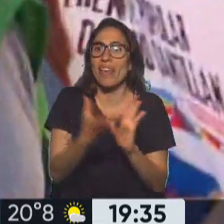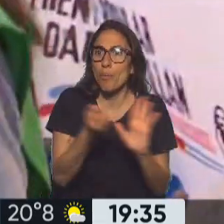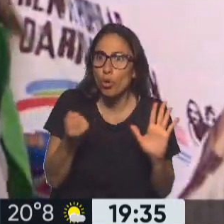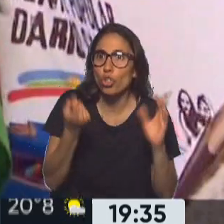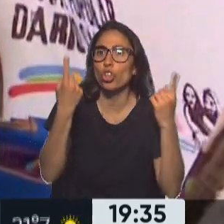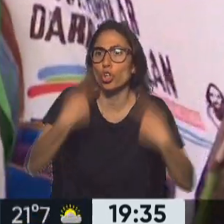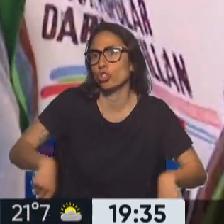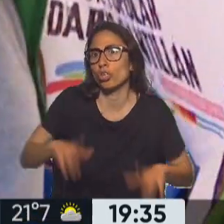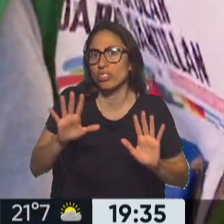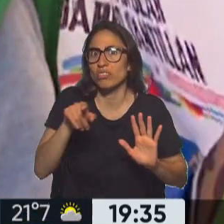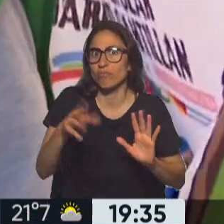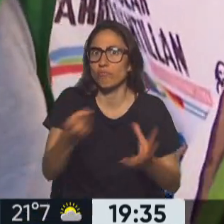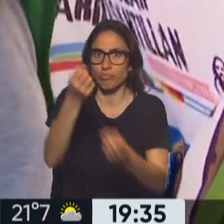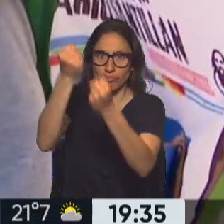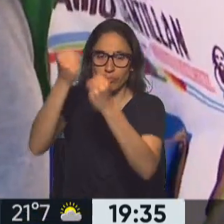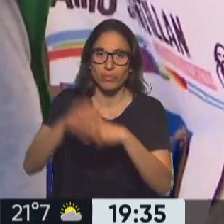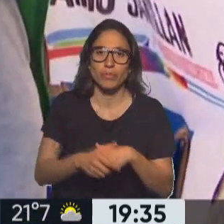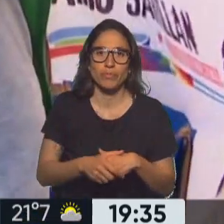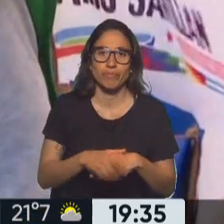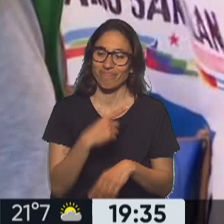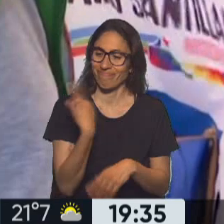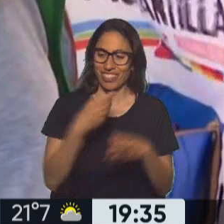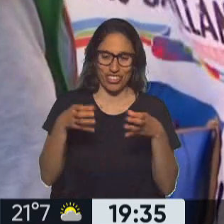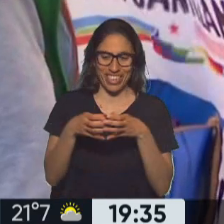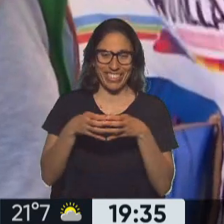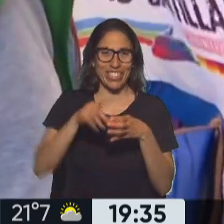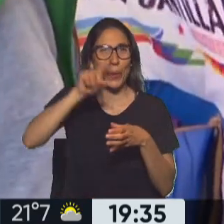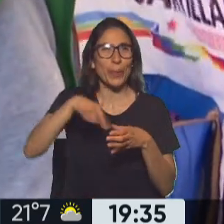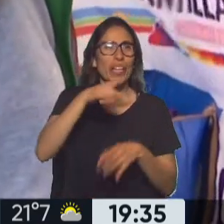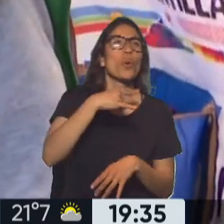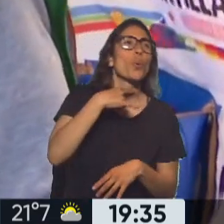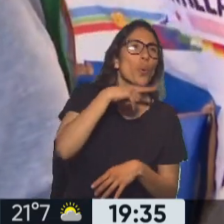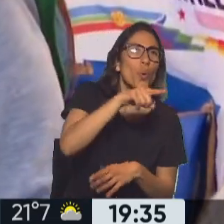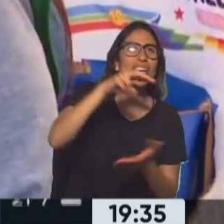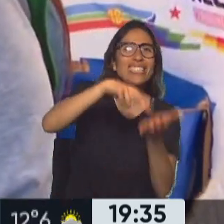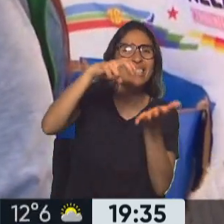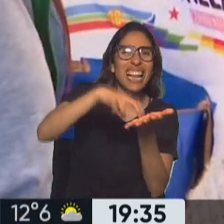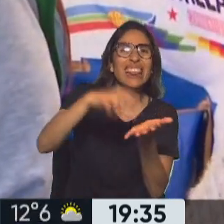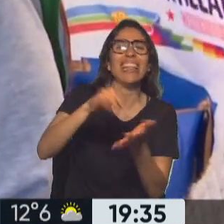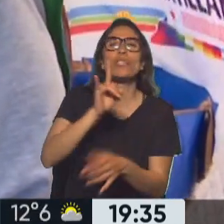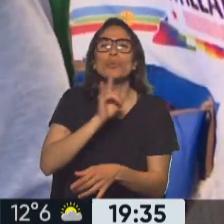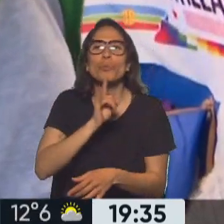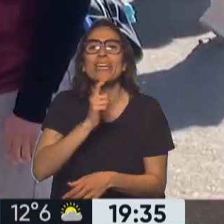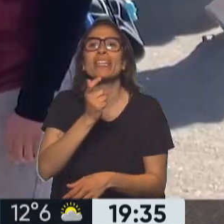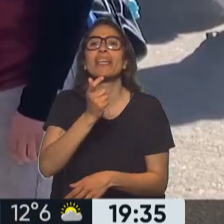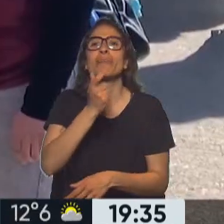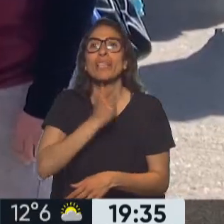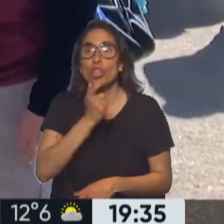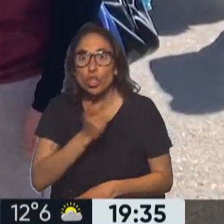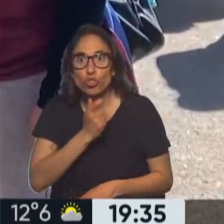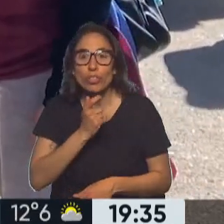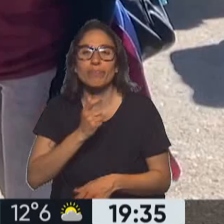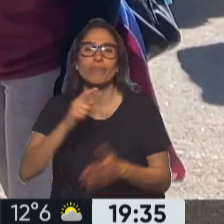organización viene de distintos lugares del país, de Jujuy, Salta, Tucumán, Mendoza y el Gran Buenos Aires. Bueno, después